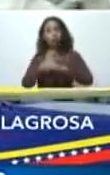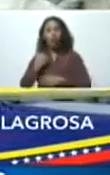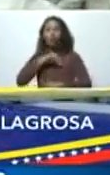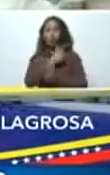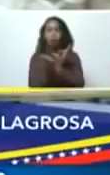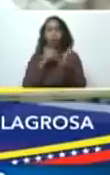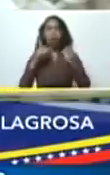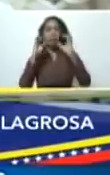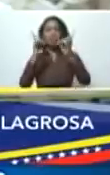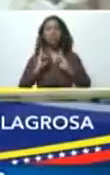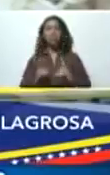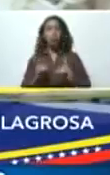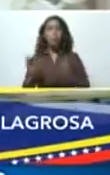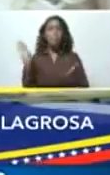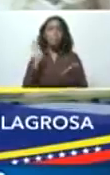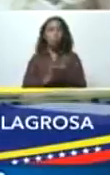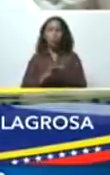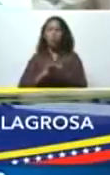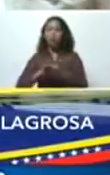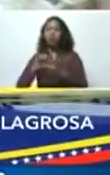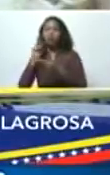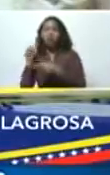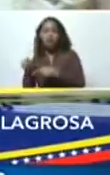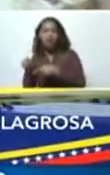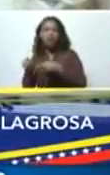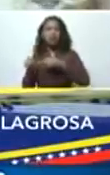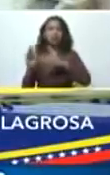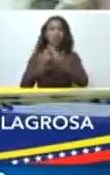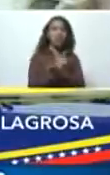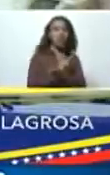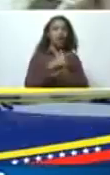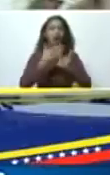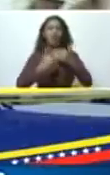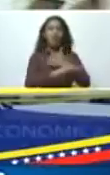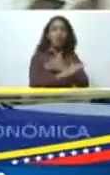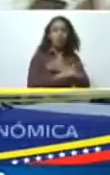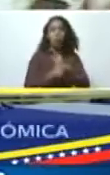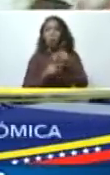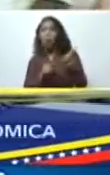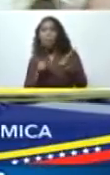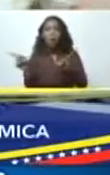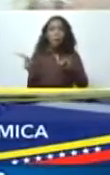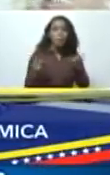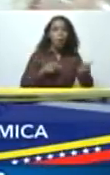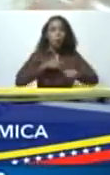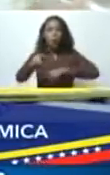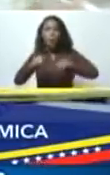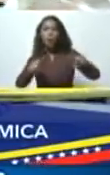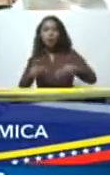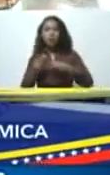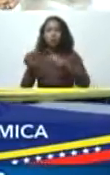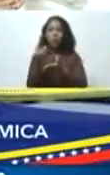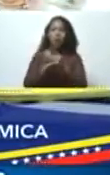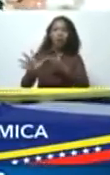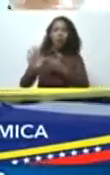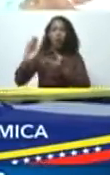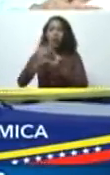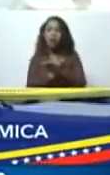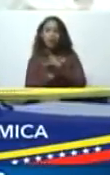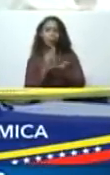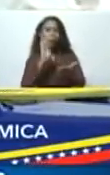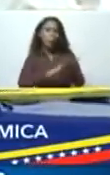para decidir, ponemos esto, quitamos esto, avanzamos así, avanzamos allá, damos el crédito, quitamos